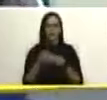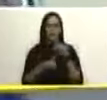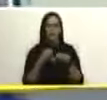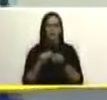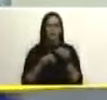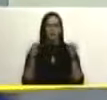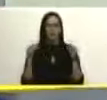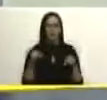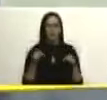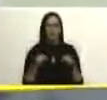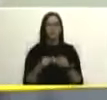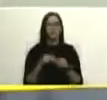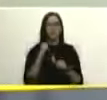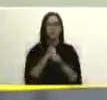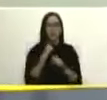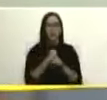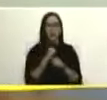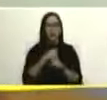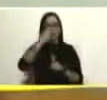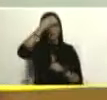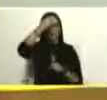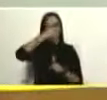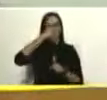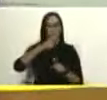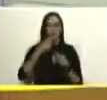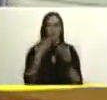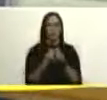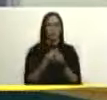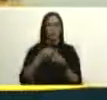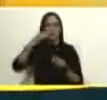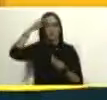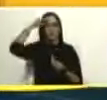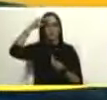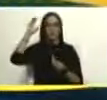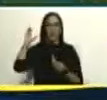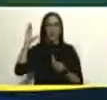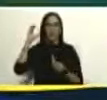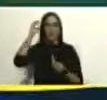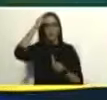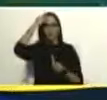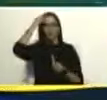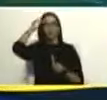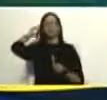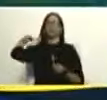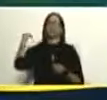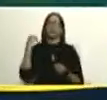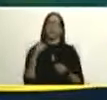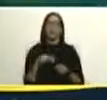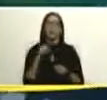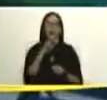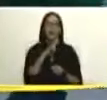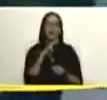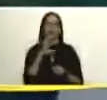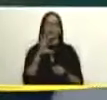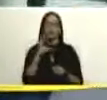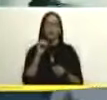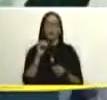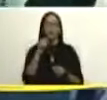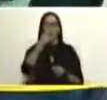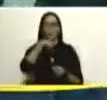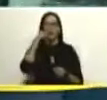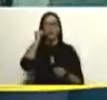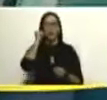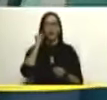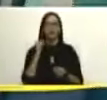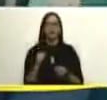esto una obra del pueblo, junto a los soldados de la patria. Más de 250 hombres y mujeres de esta comunidad, del Roble